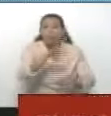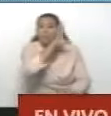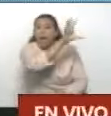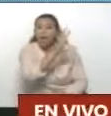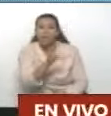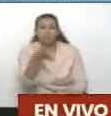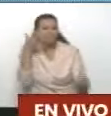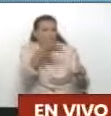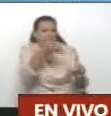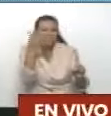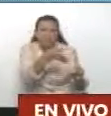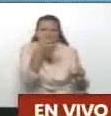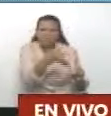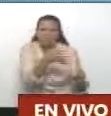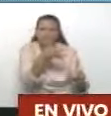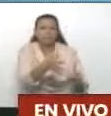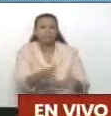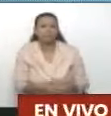Perseguidos.